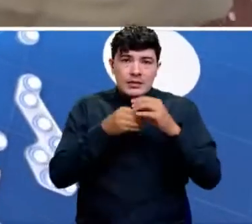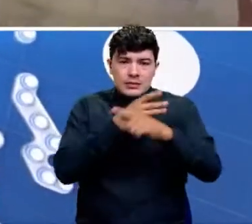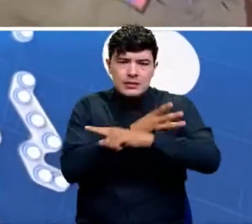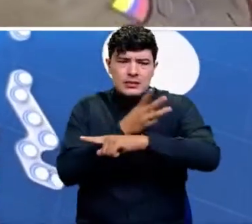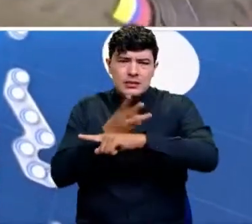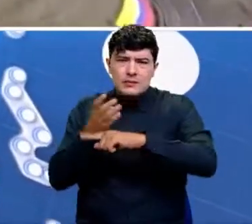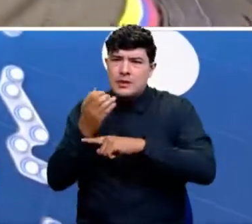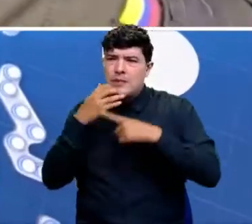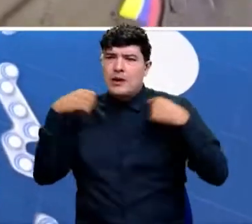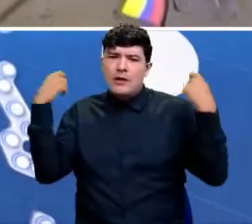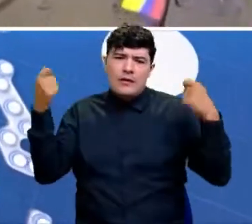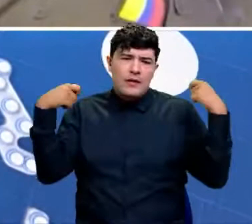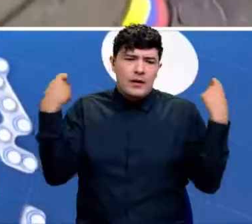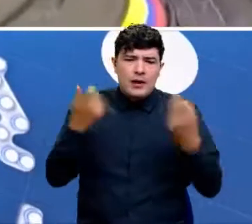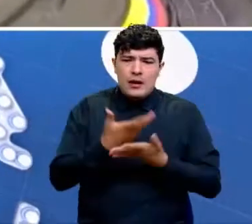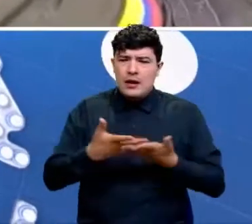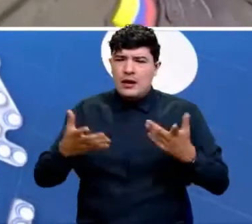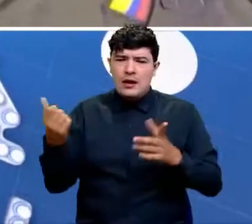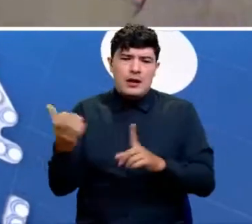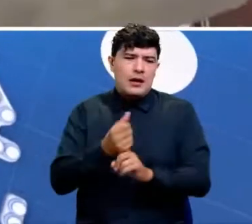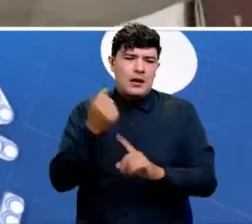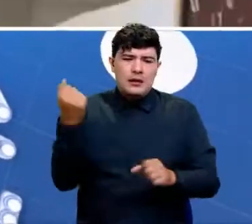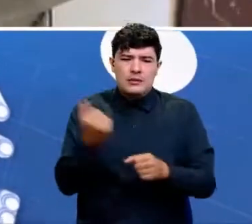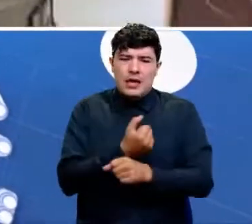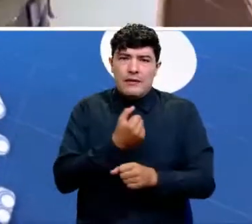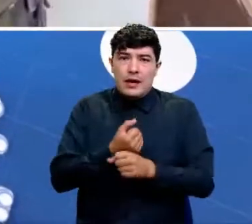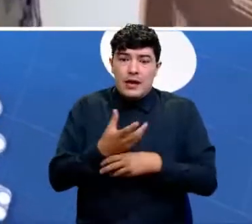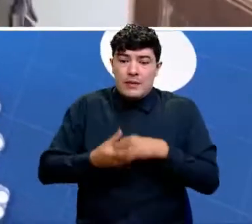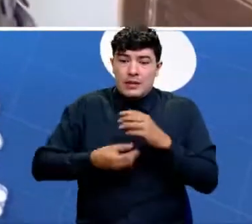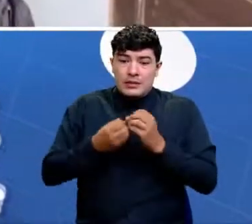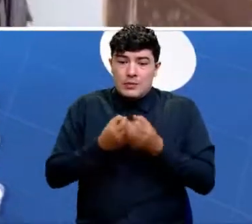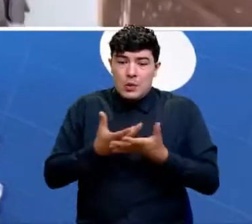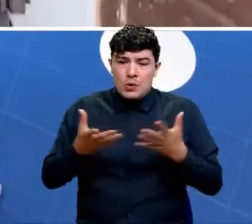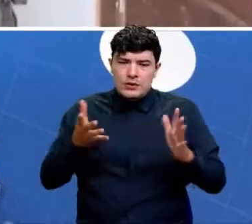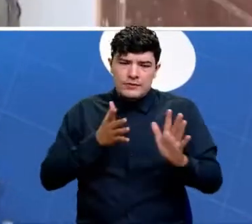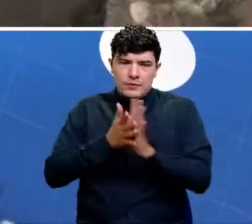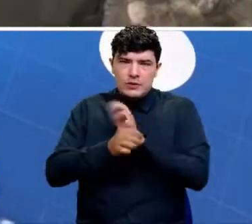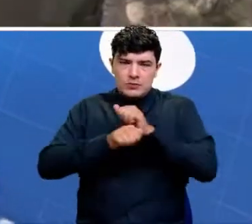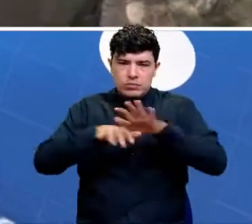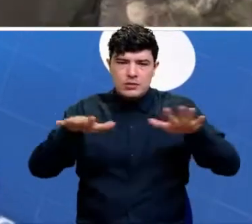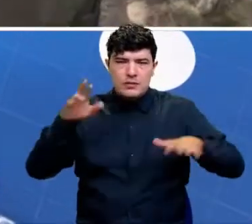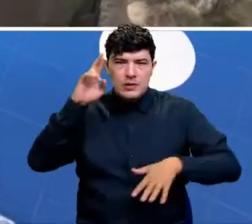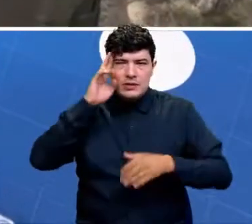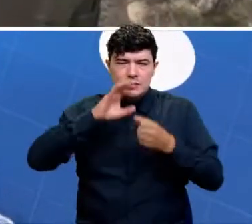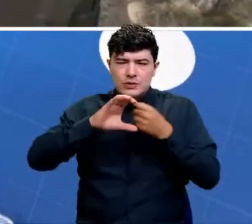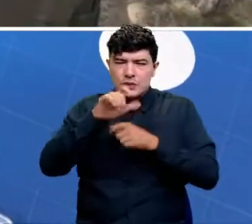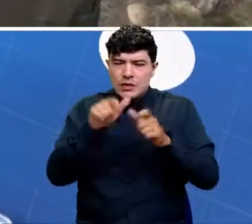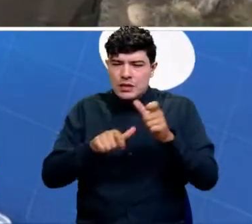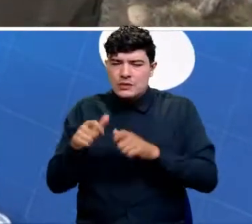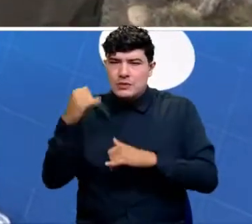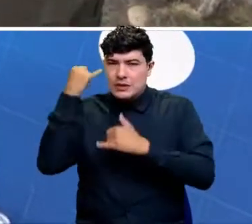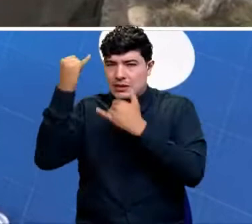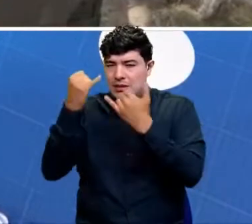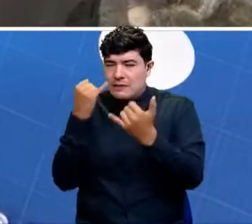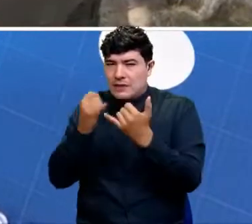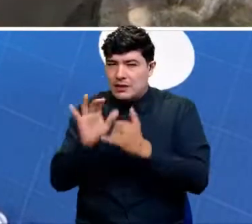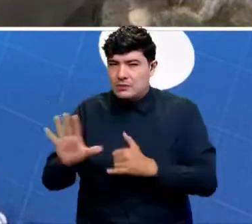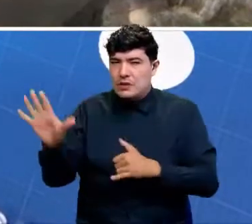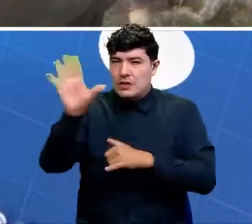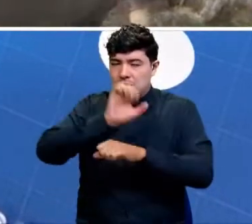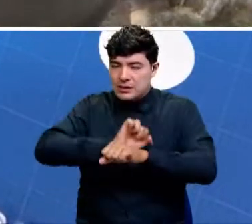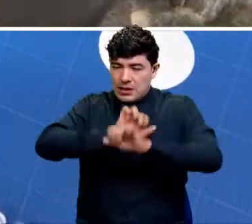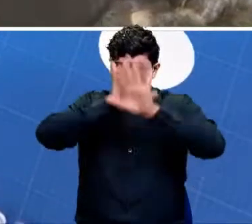nos ofrecen productos, empleo, en fin, y damos mucha información. Es importante que los ciudadanos identifiquen con claridad y